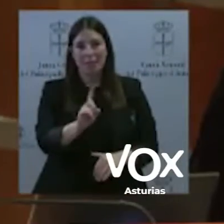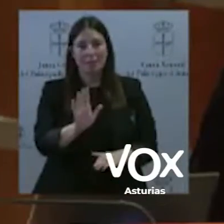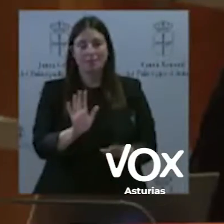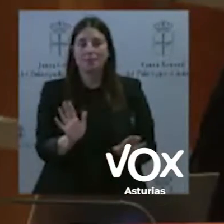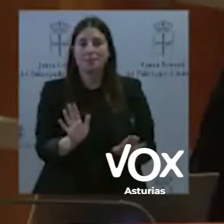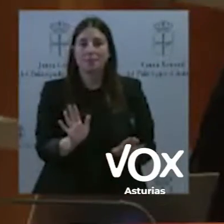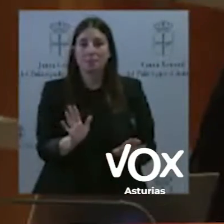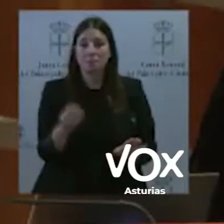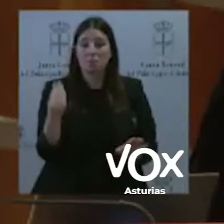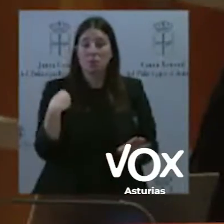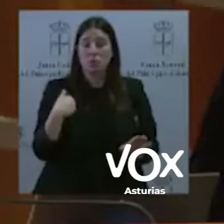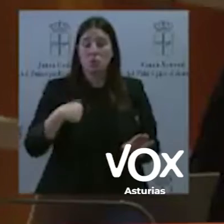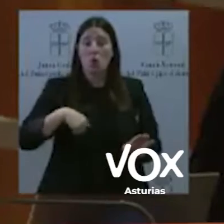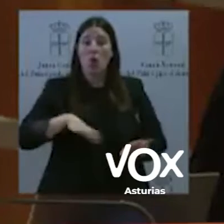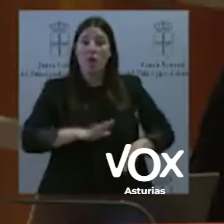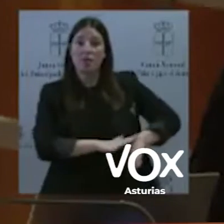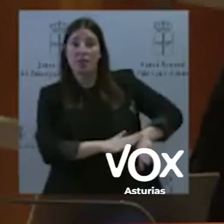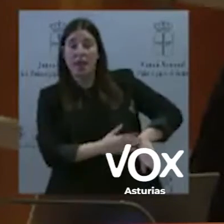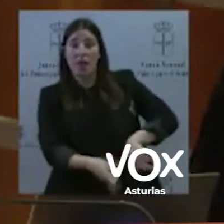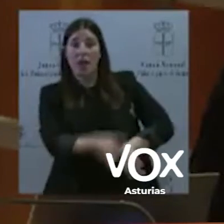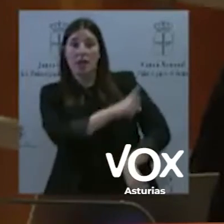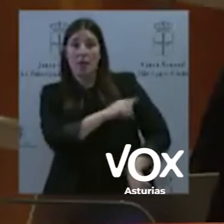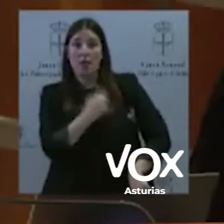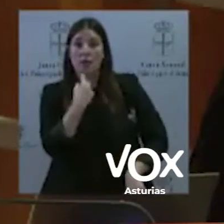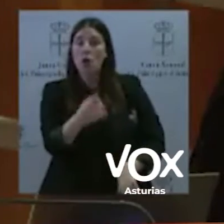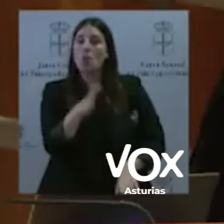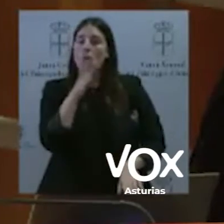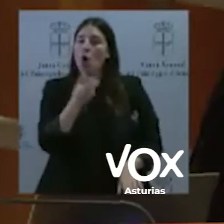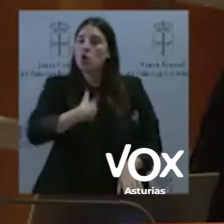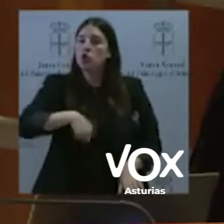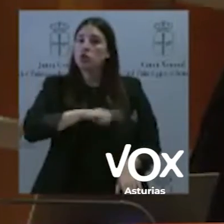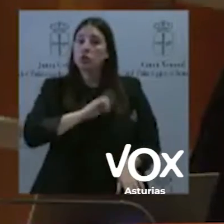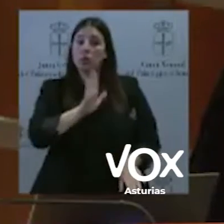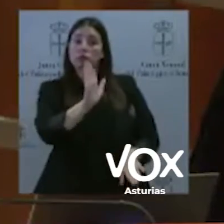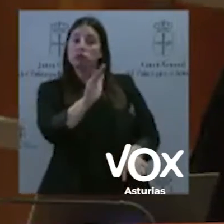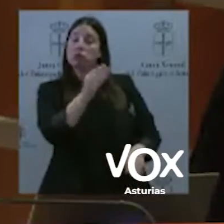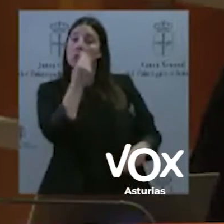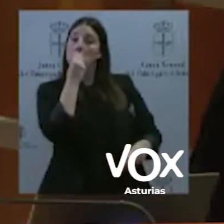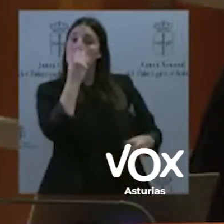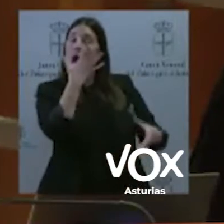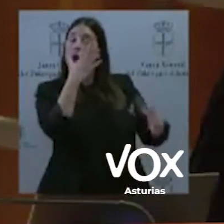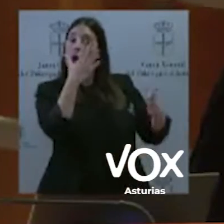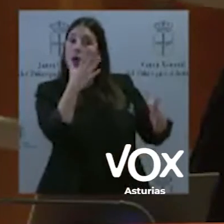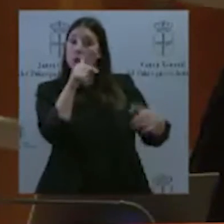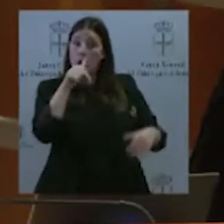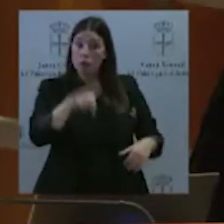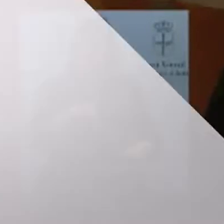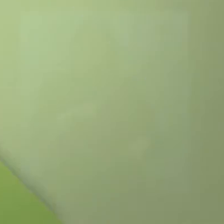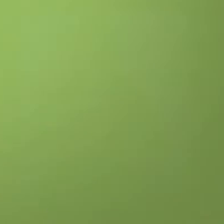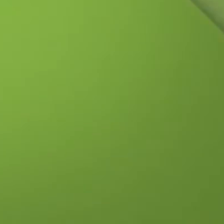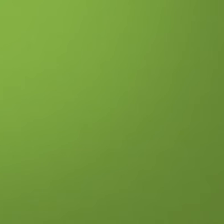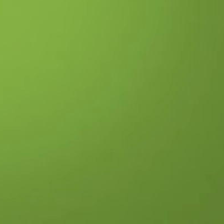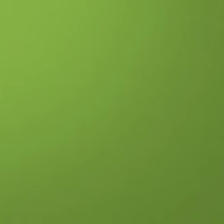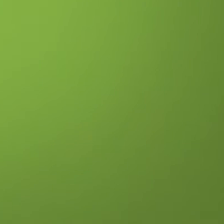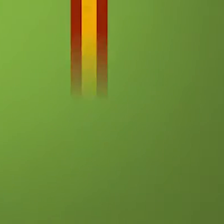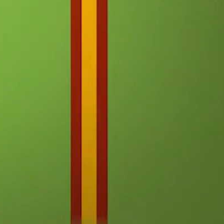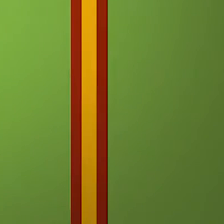porque nosotros no le vamos a dar palmaditas en la espalda ni por este tema ni por el tema del salario social básico.